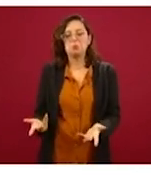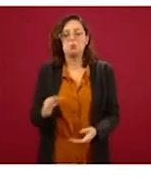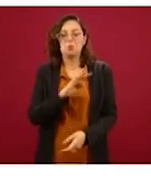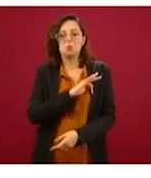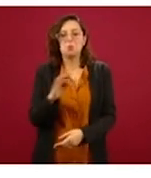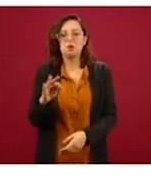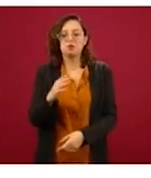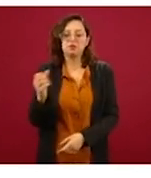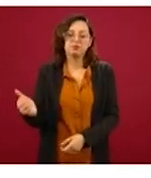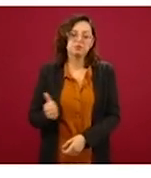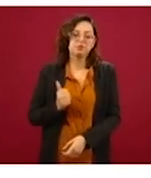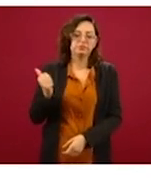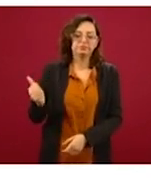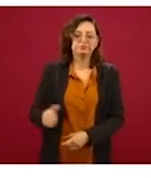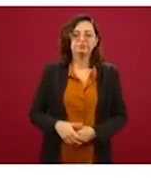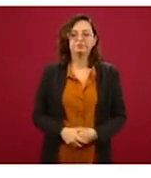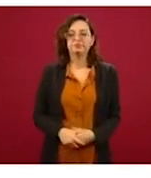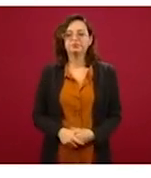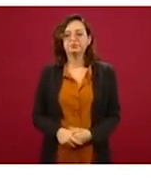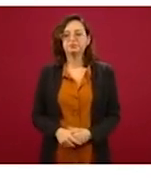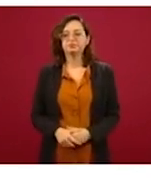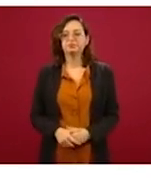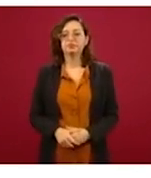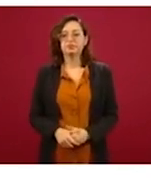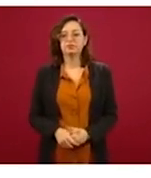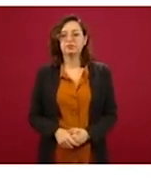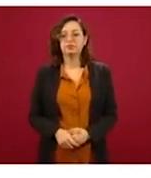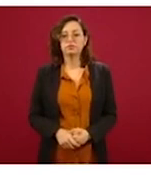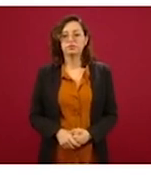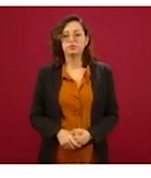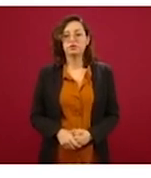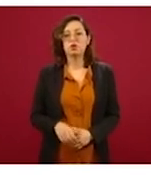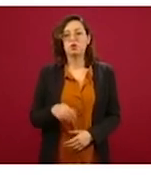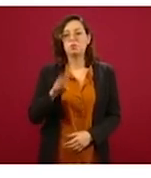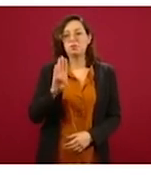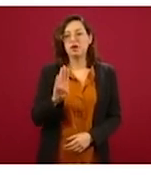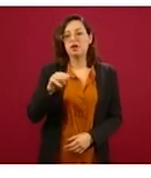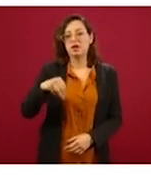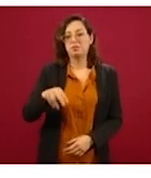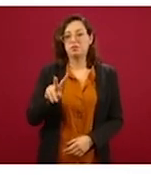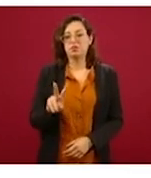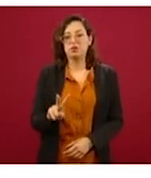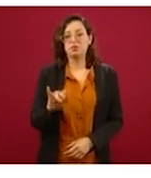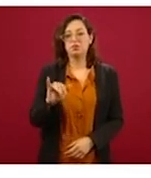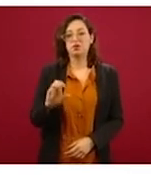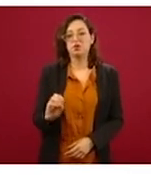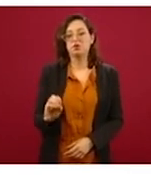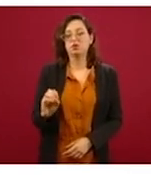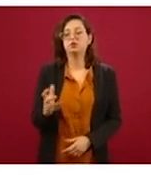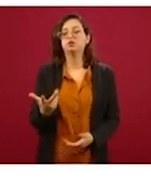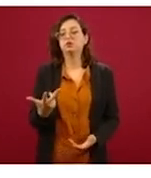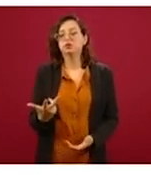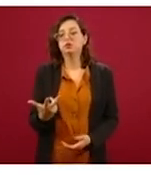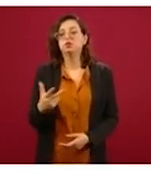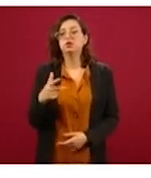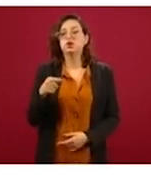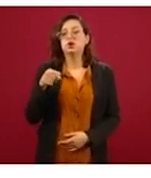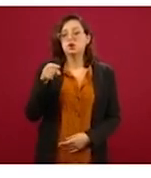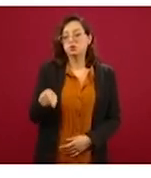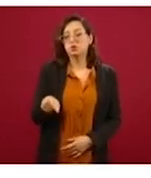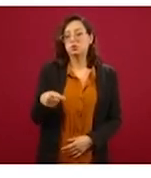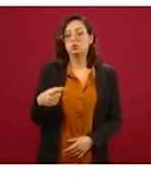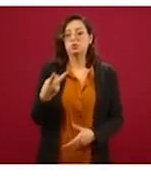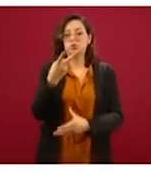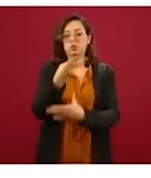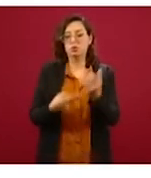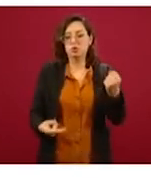oportunidad. Adelante. Este es un vehículo BMW i8. Este vehículo es híbrido eléctrico, alcanza una velocidad